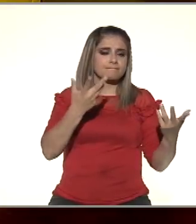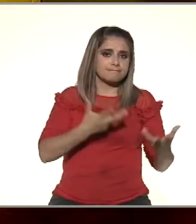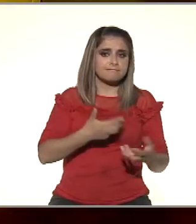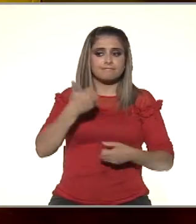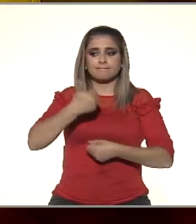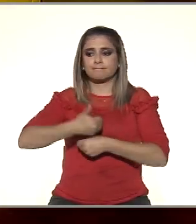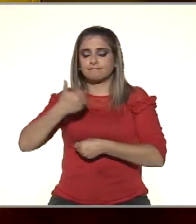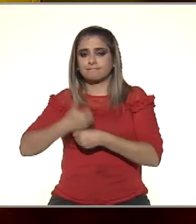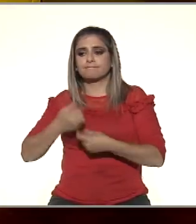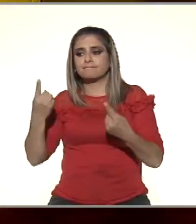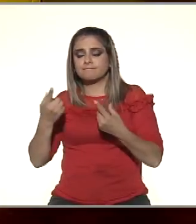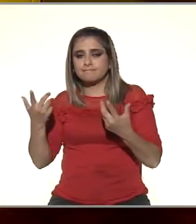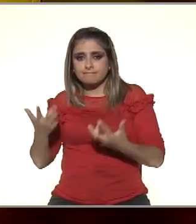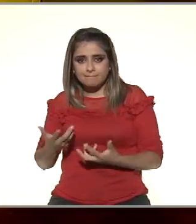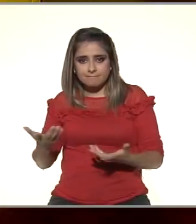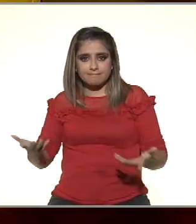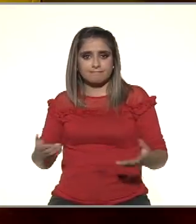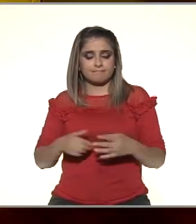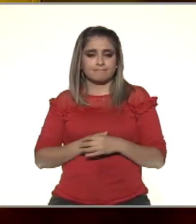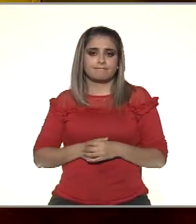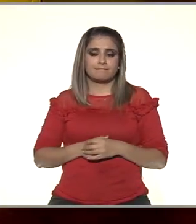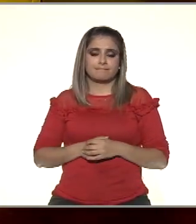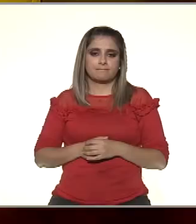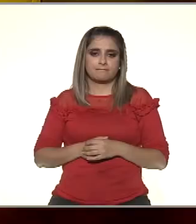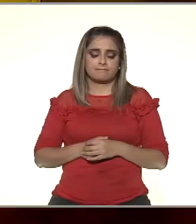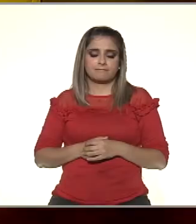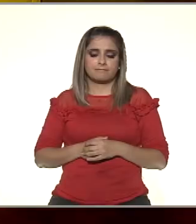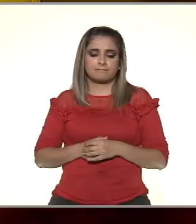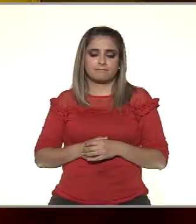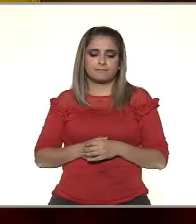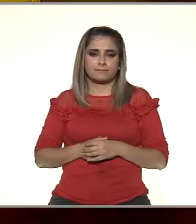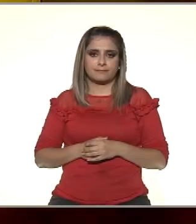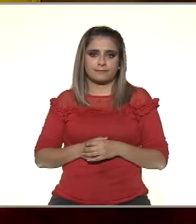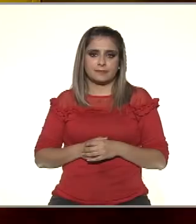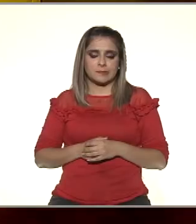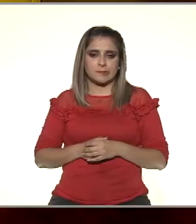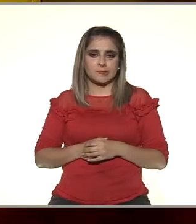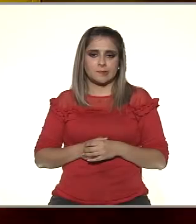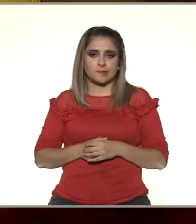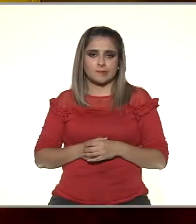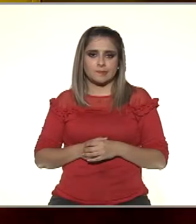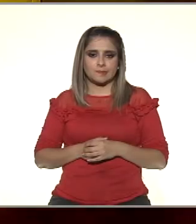no. Los abuelos. Pues Sí. mira, en este caso,